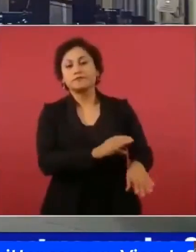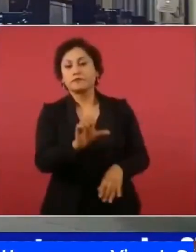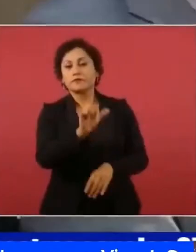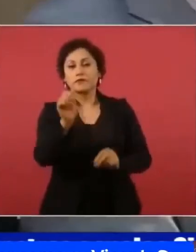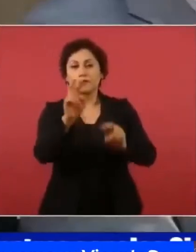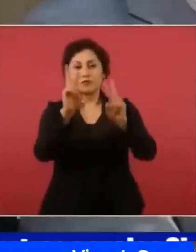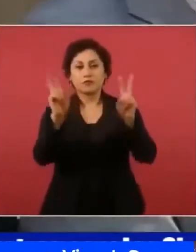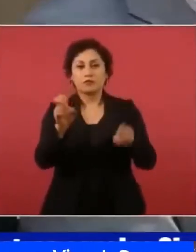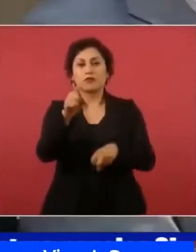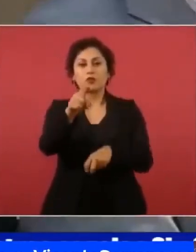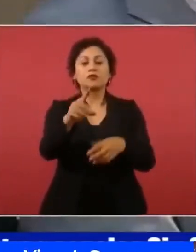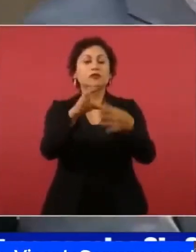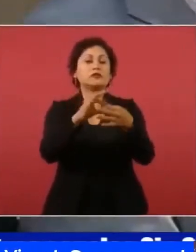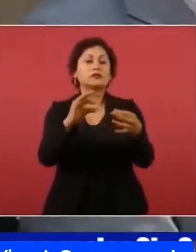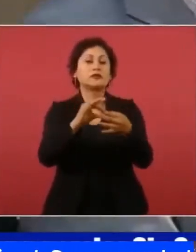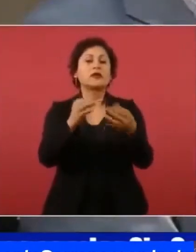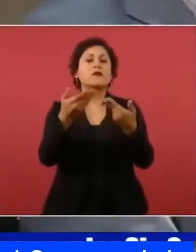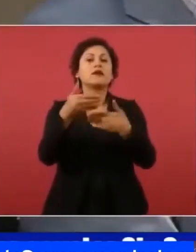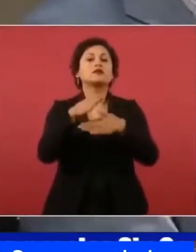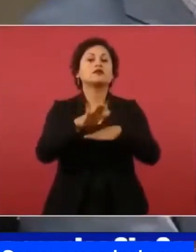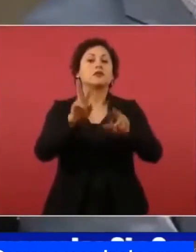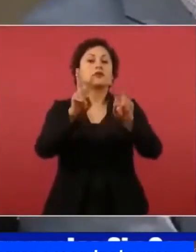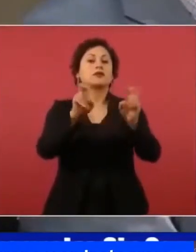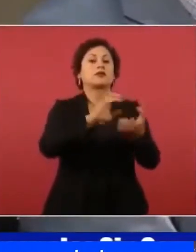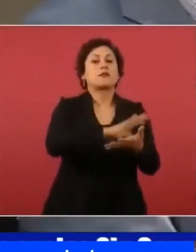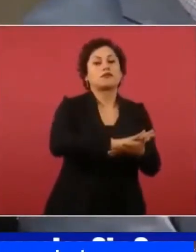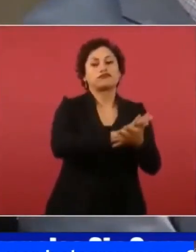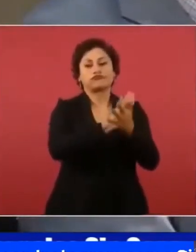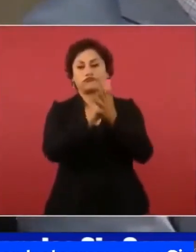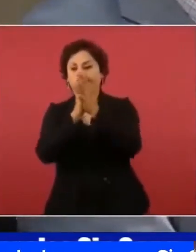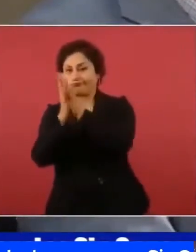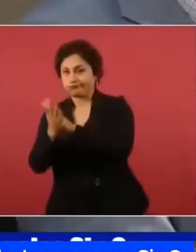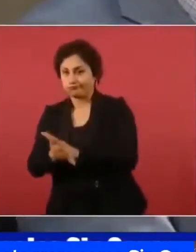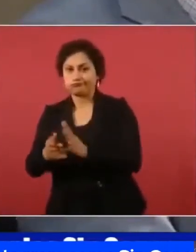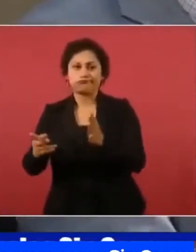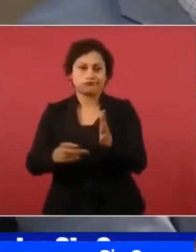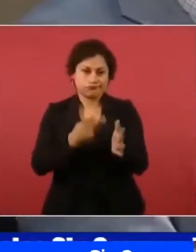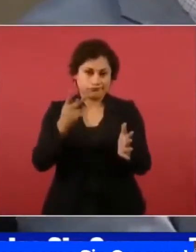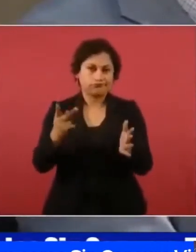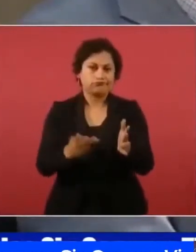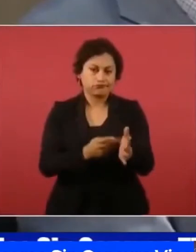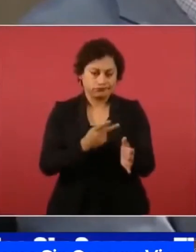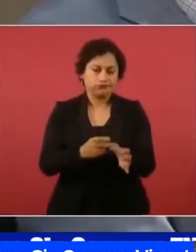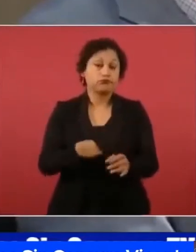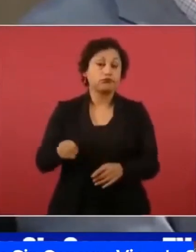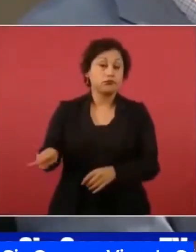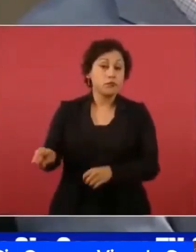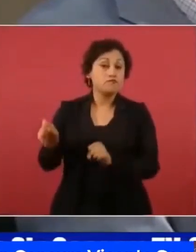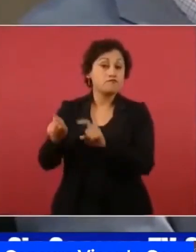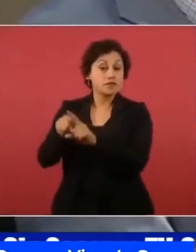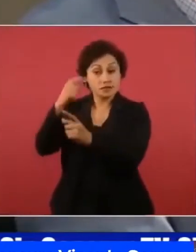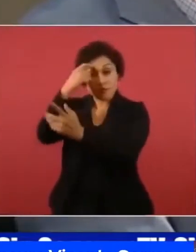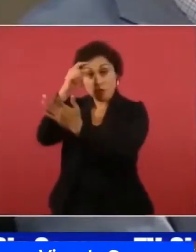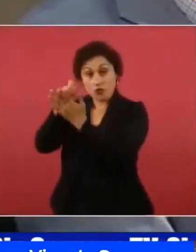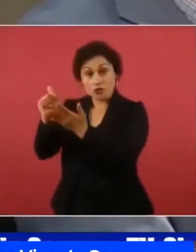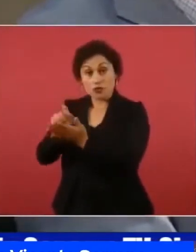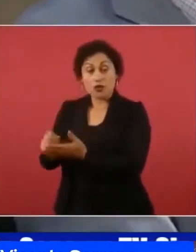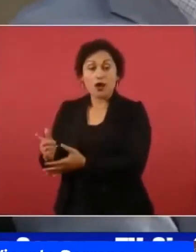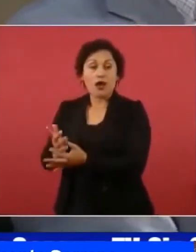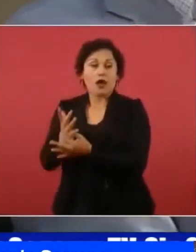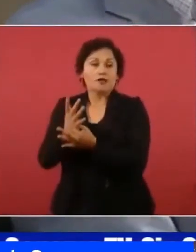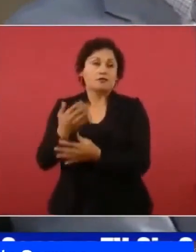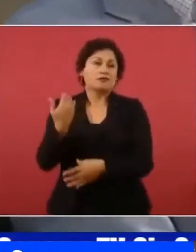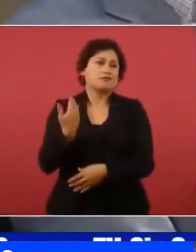Punto de la transformación, lo cual ha mencionado en varias ocasiones. En sí, el escritor también menciona que está un tanto lejos de que sea